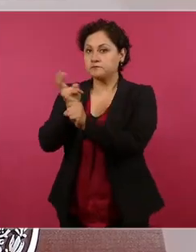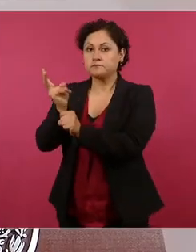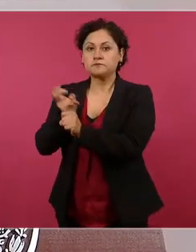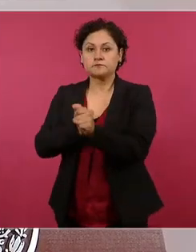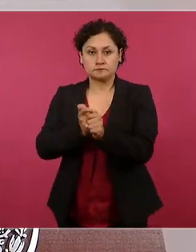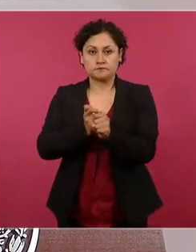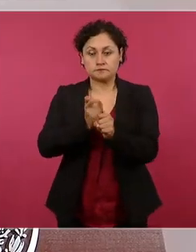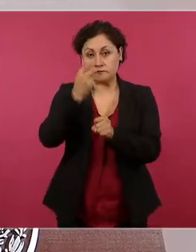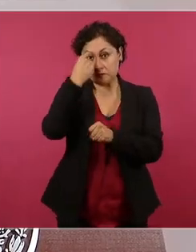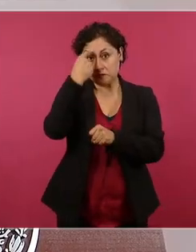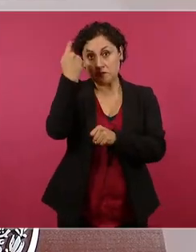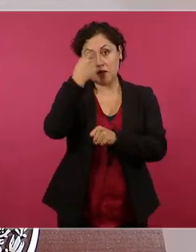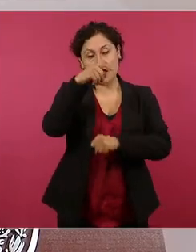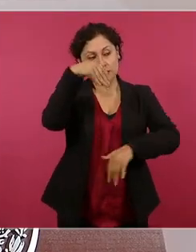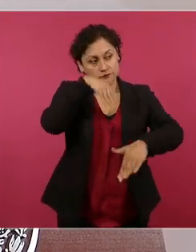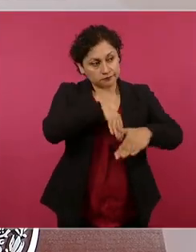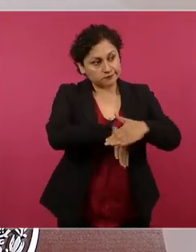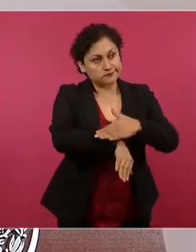todo lo que se está haciendo